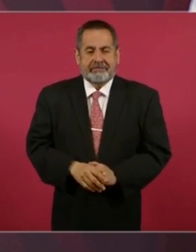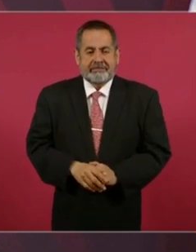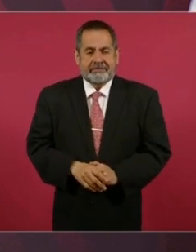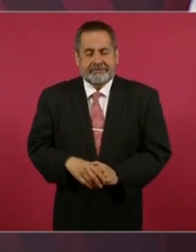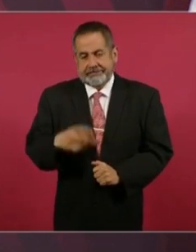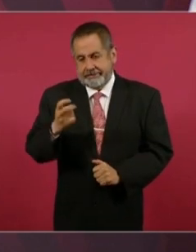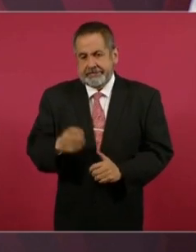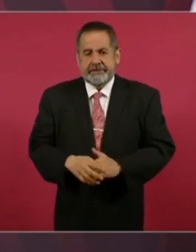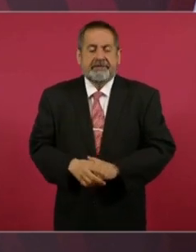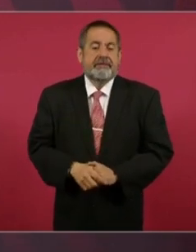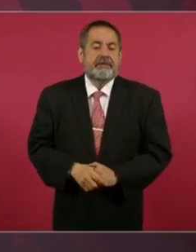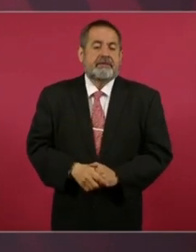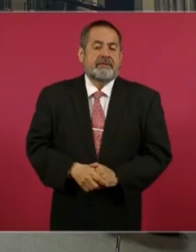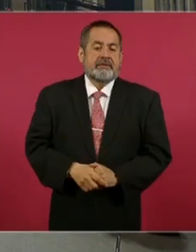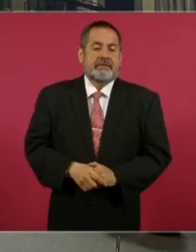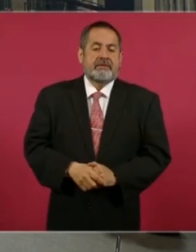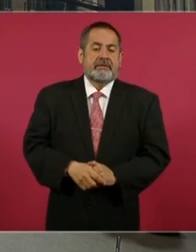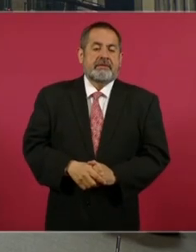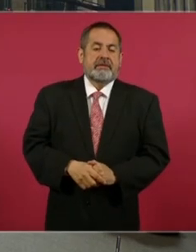Entonces,